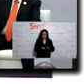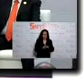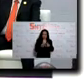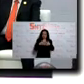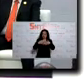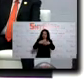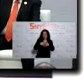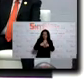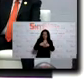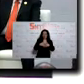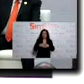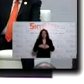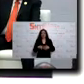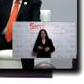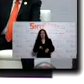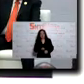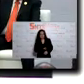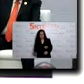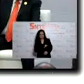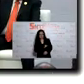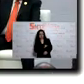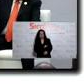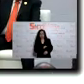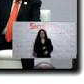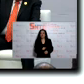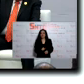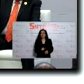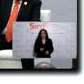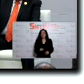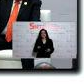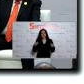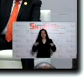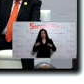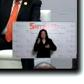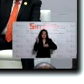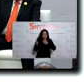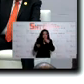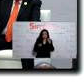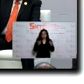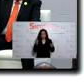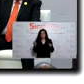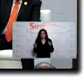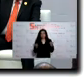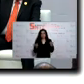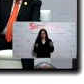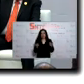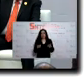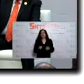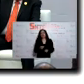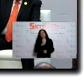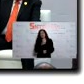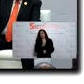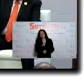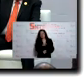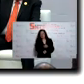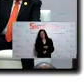humano leyéndole a las emociones. Entonces, esta señora, ¿qué le pasa a